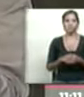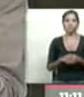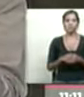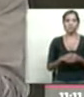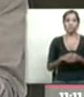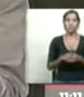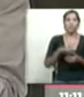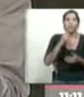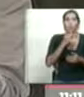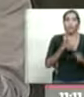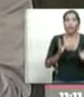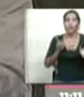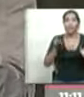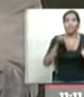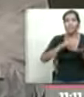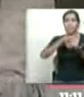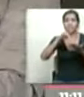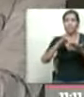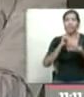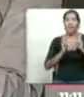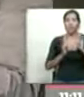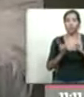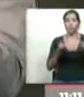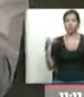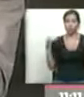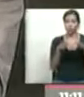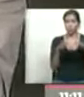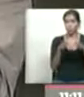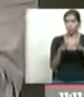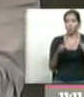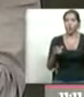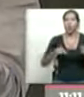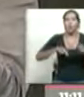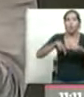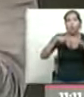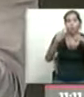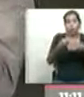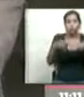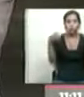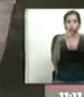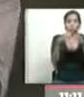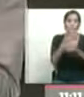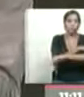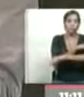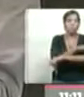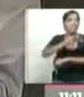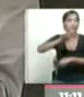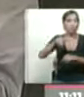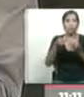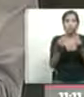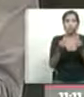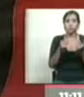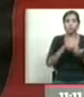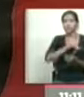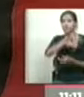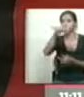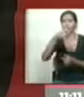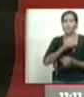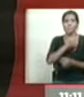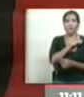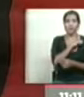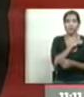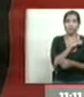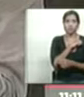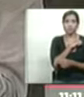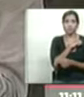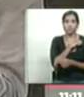Y bueno, allá hay en Miami algunos sectores, pues. Otro sector de la oposición que robó mucho dinero se fue para España. El que sí se llevó la